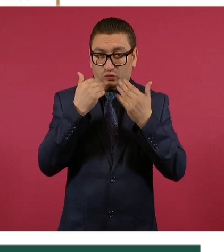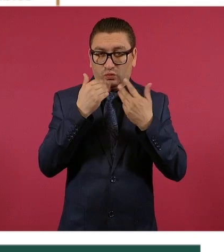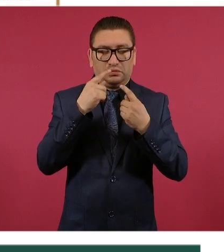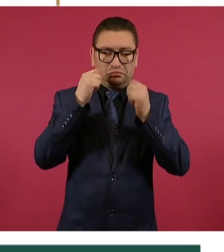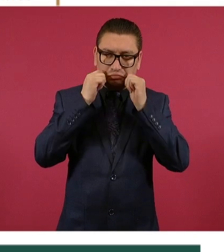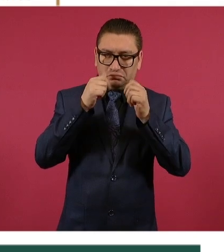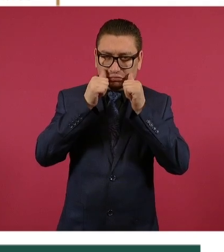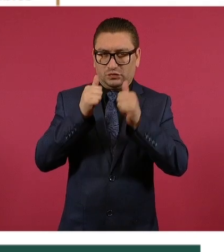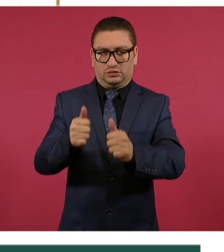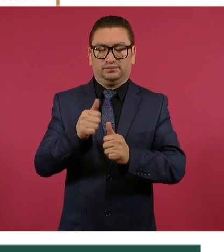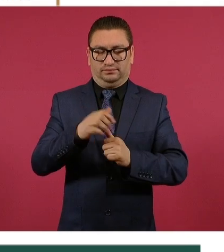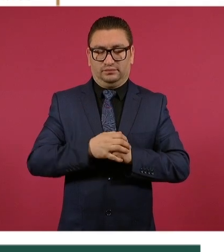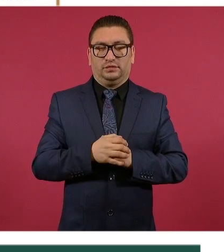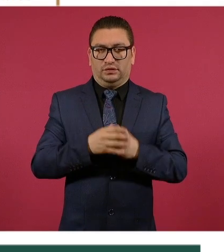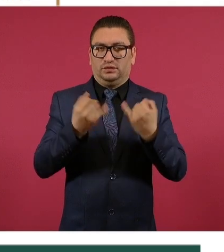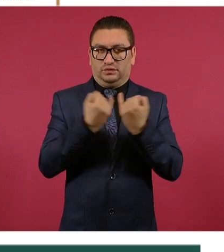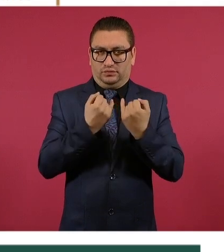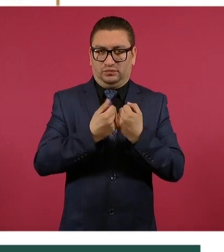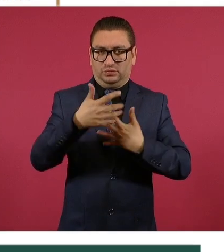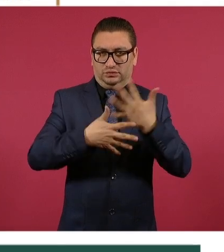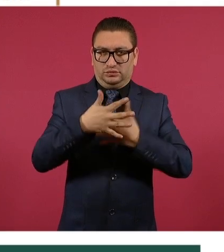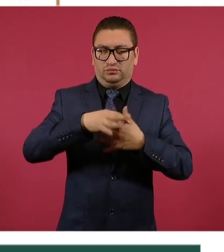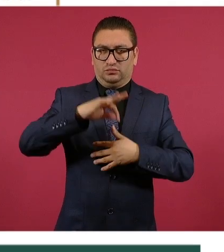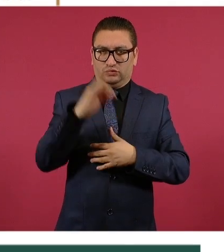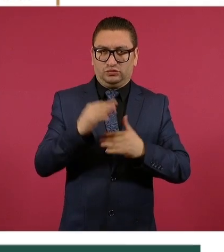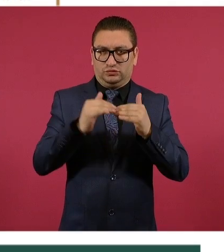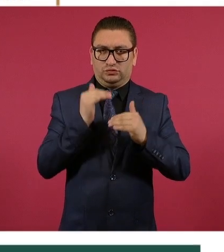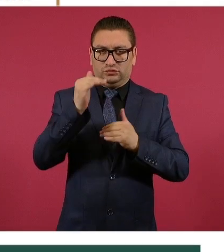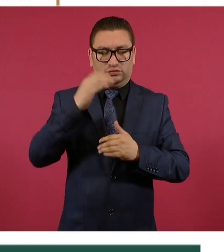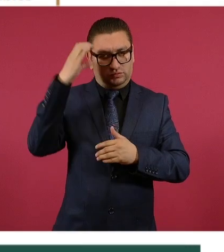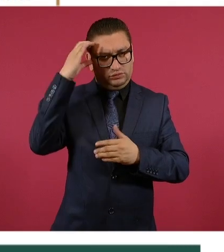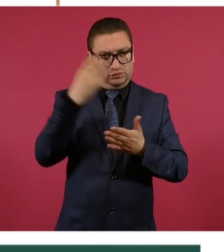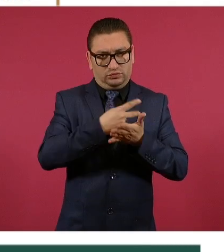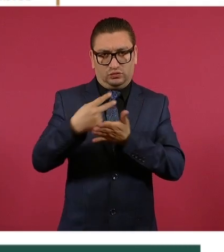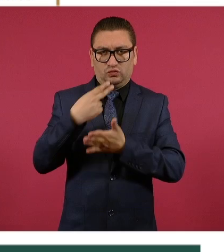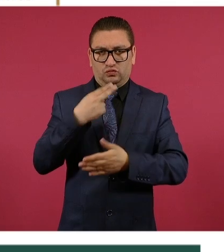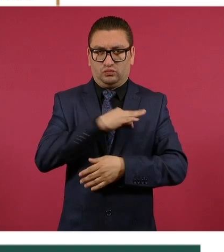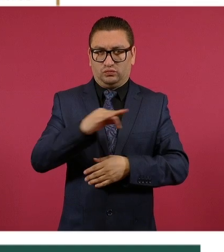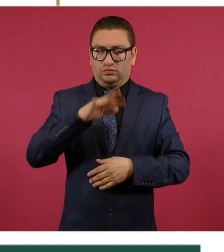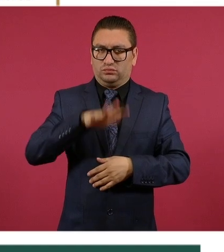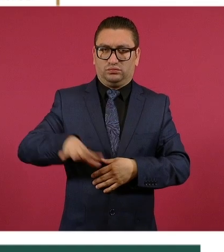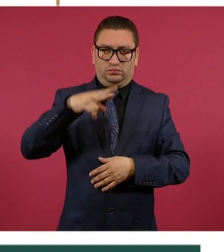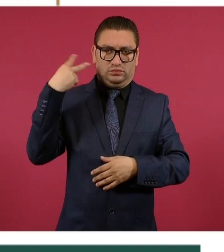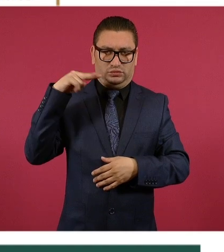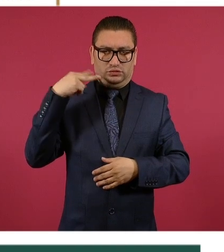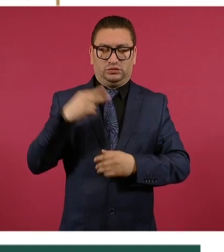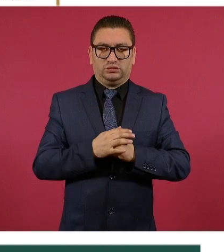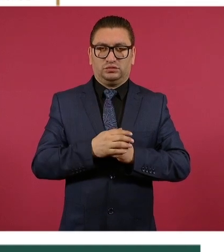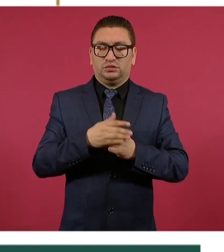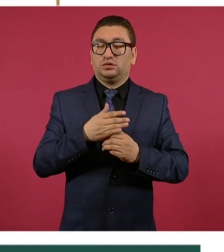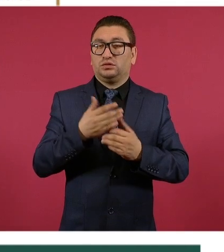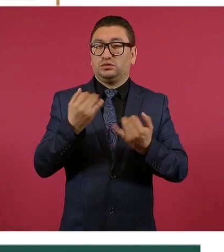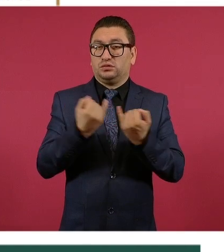Además, se ha incrementado en 15% el número de camas sensibles en Veracruz y se